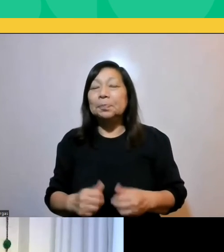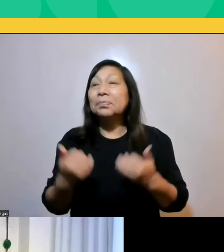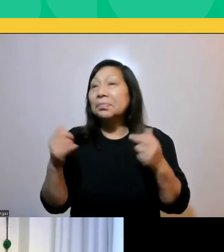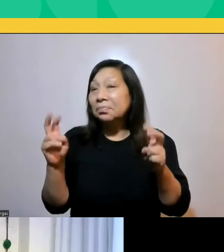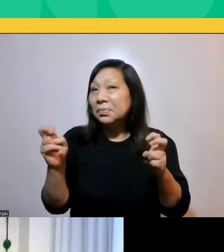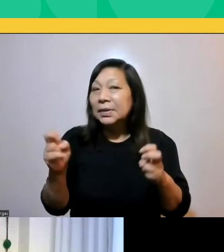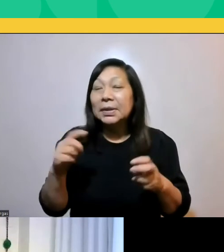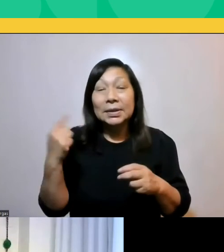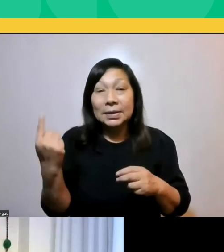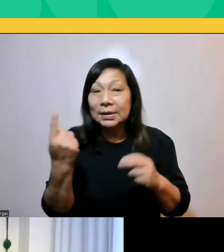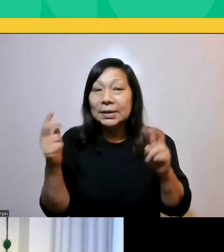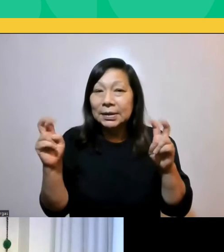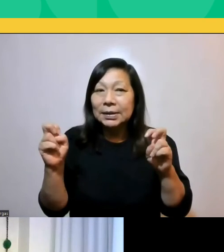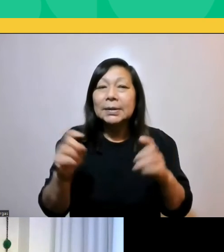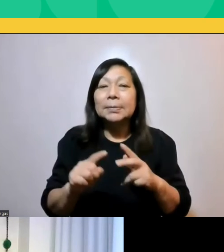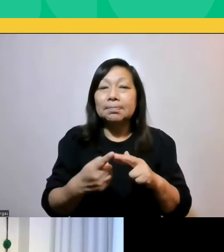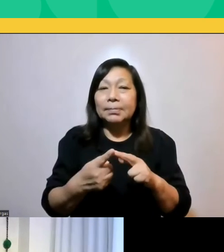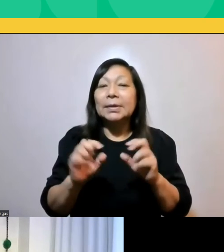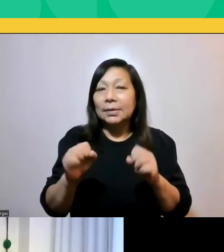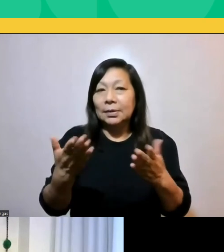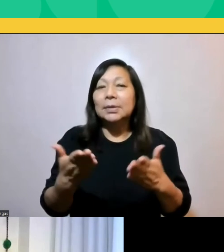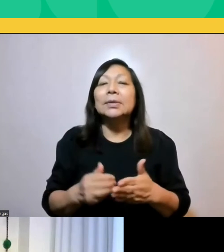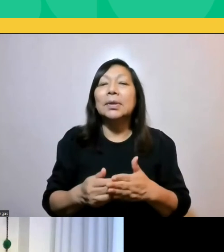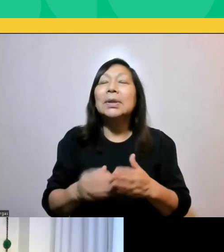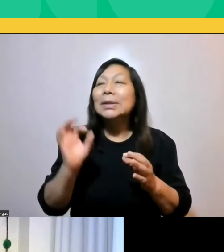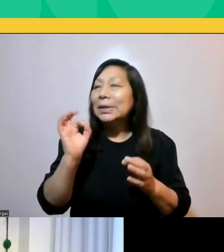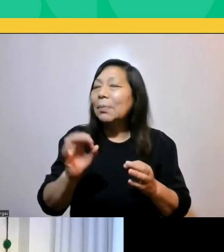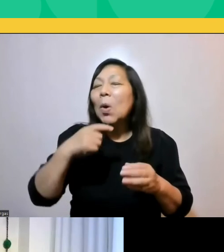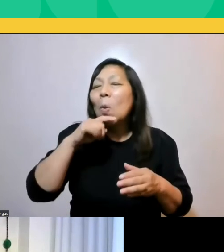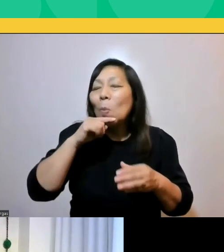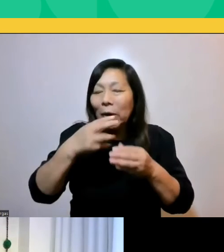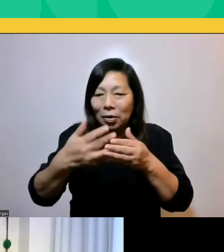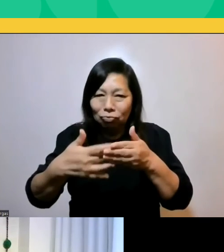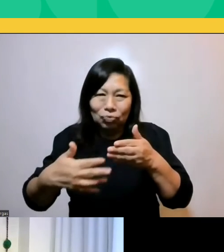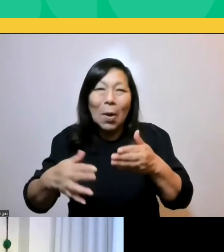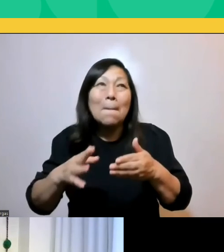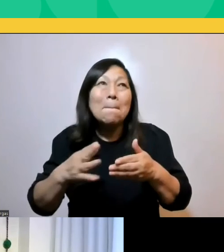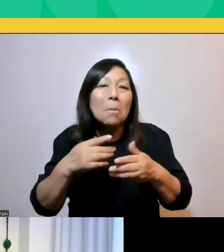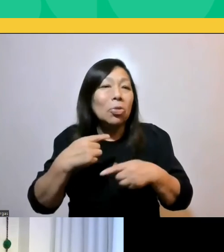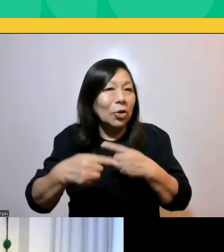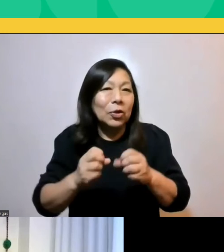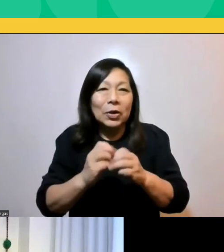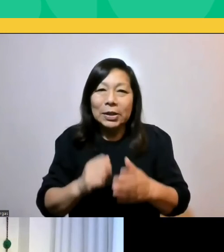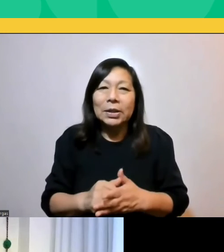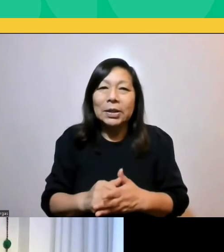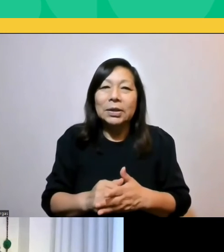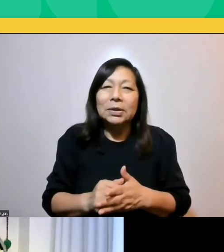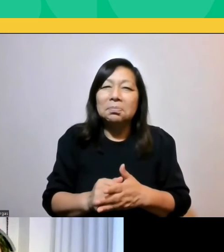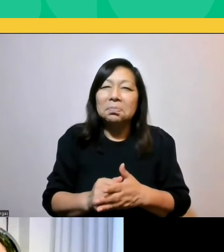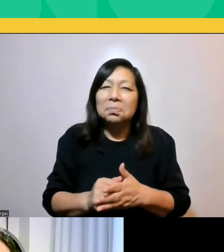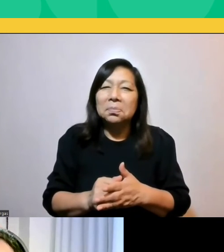términos generales, para empezar, existe un flujo vaginal normal todos los días. Suele